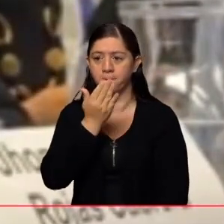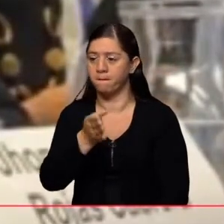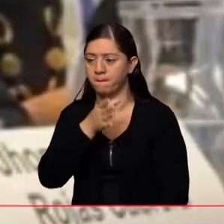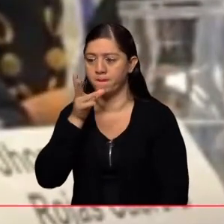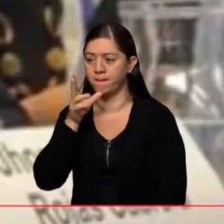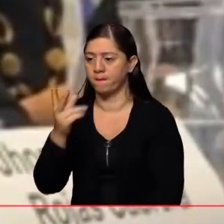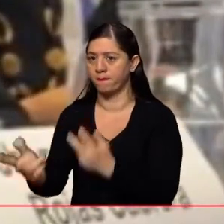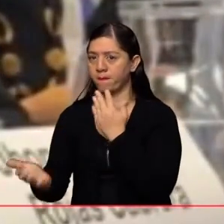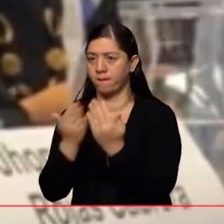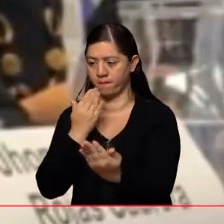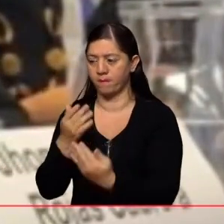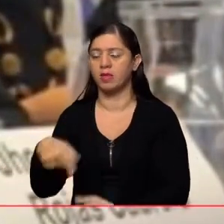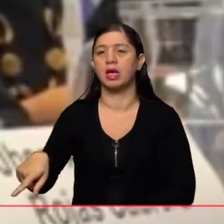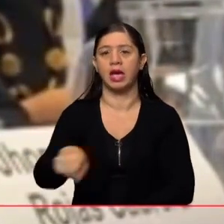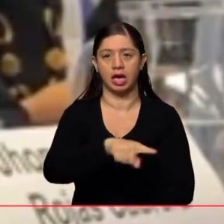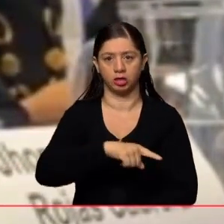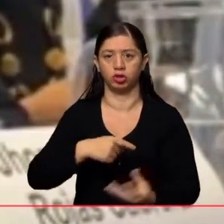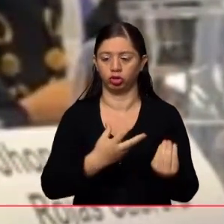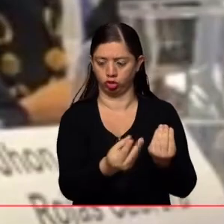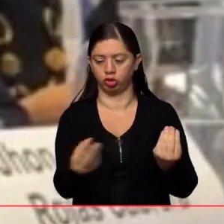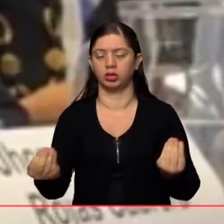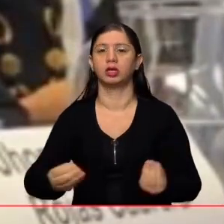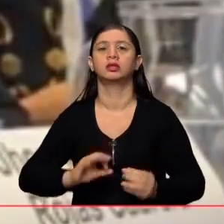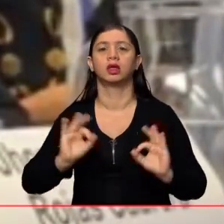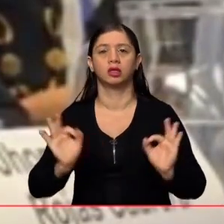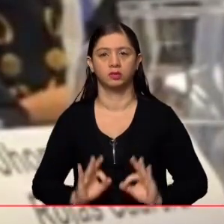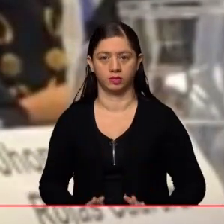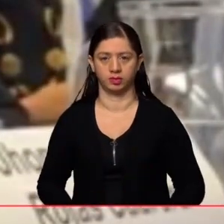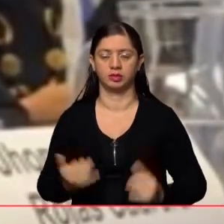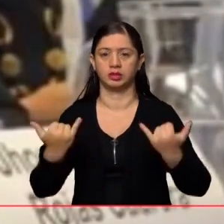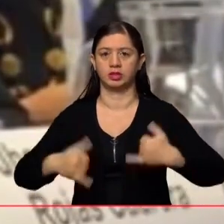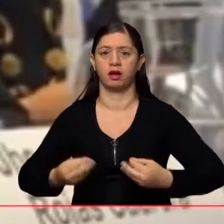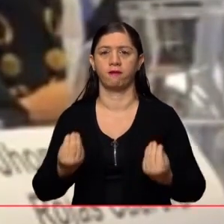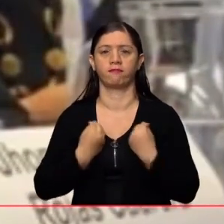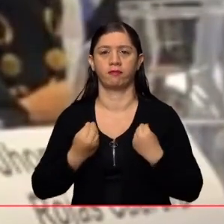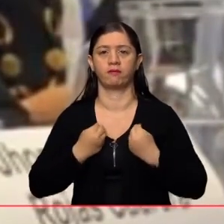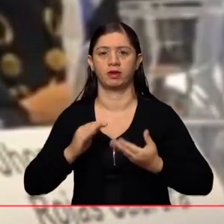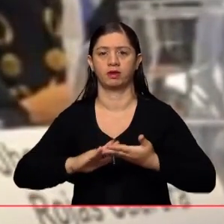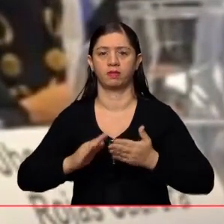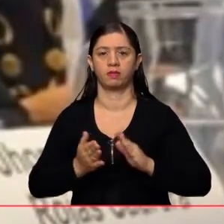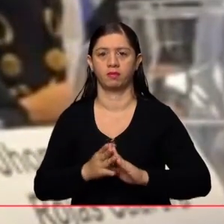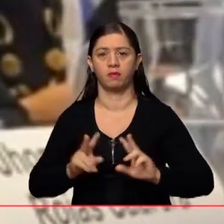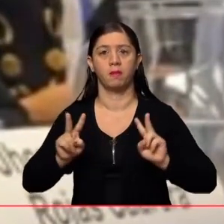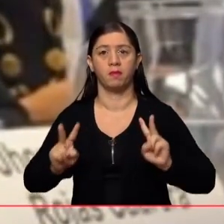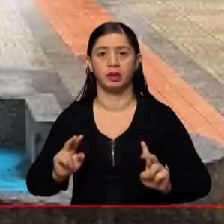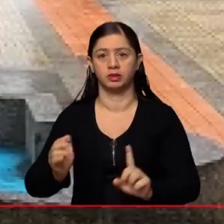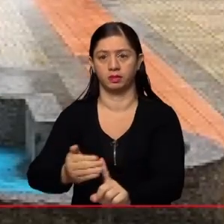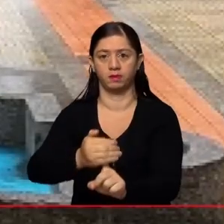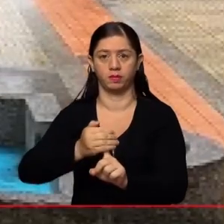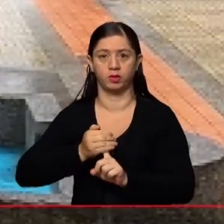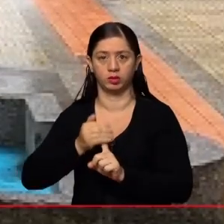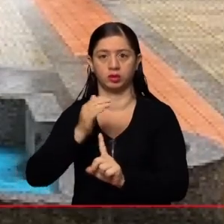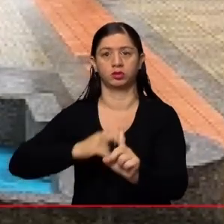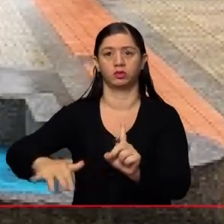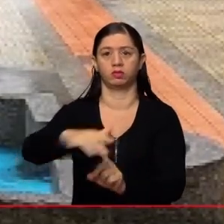campesinos están preparados para vivir en paz y especialmente en la protección del medio